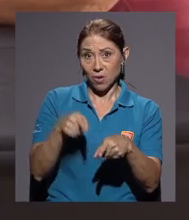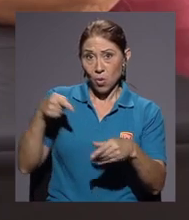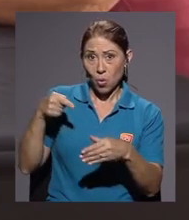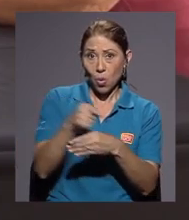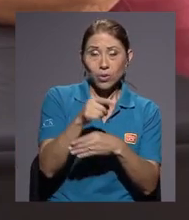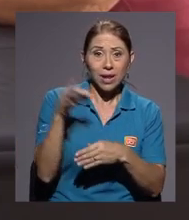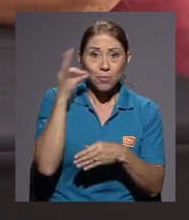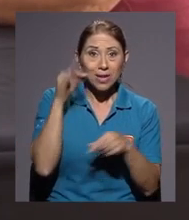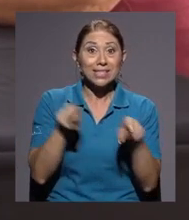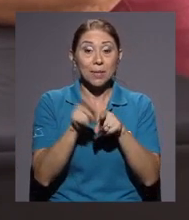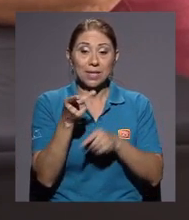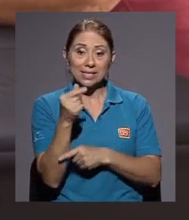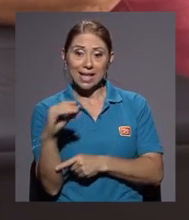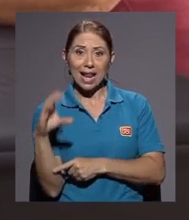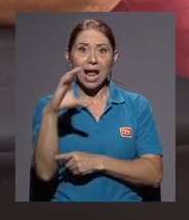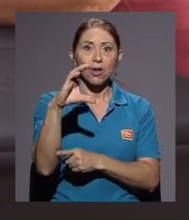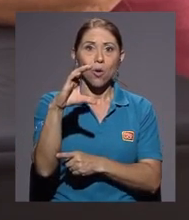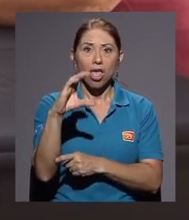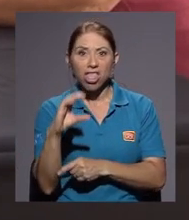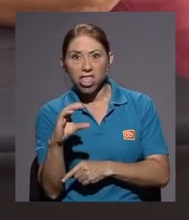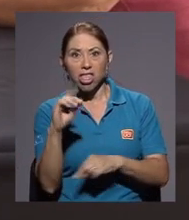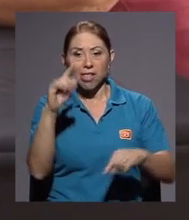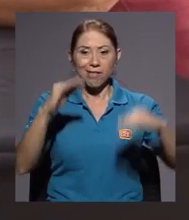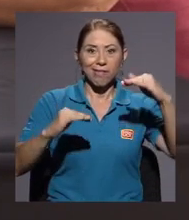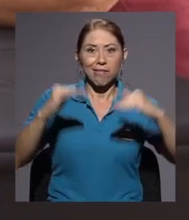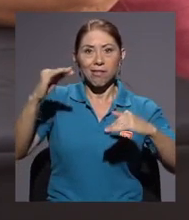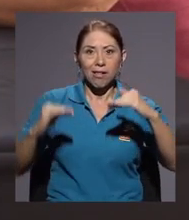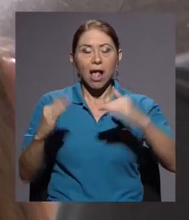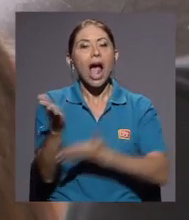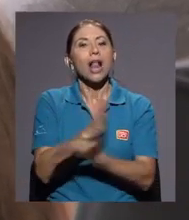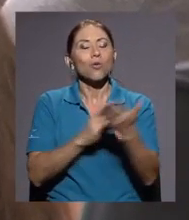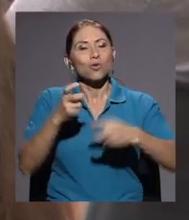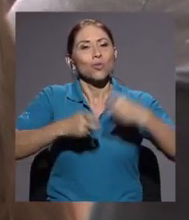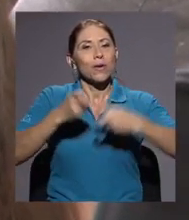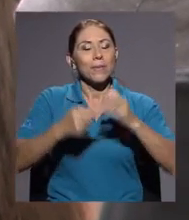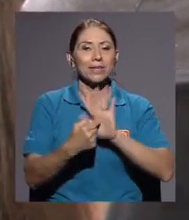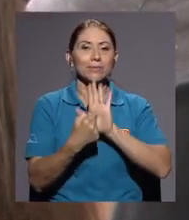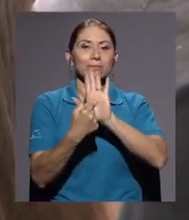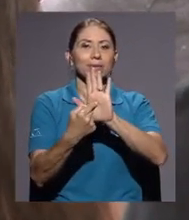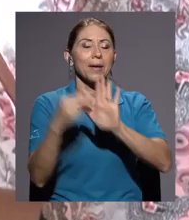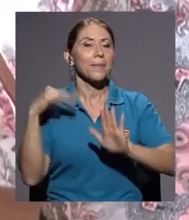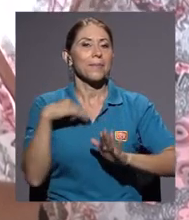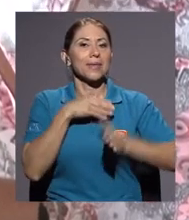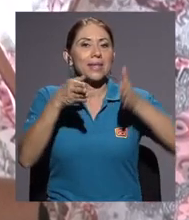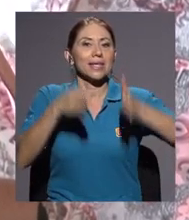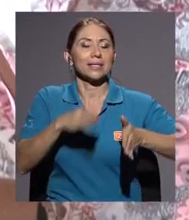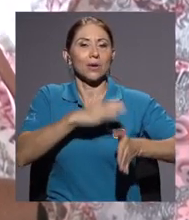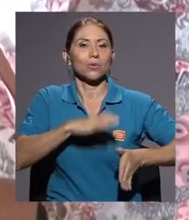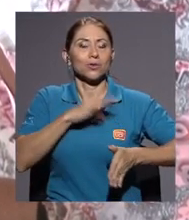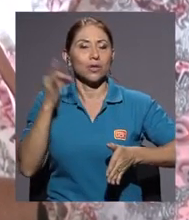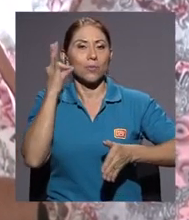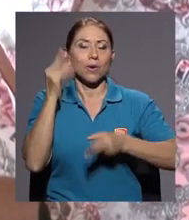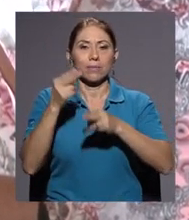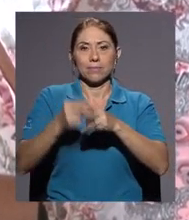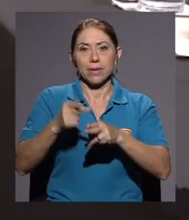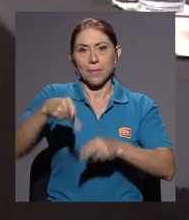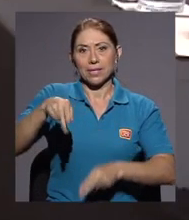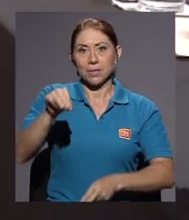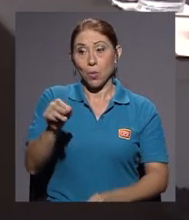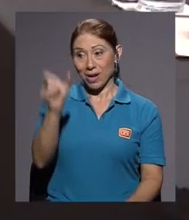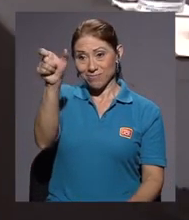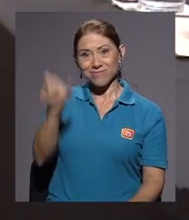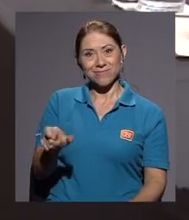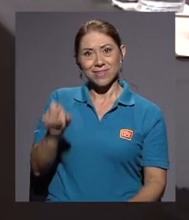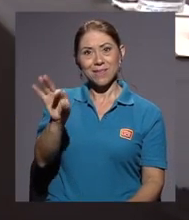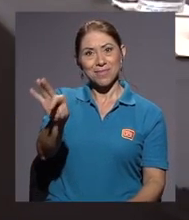equidad salarial fueron algunas de las problemáticas señaladas por la ministra de la Condición de la Mujer, Patricia Mora. Ella fue la invitada a la